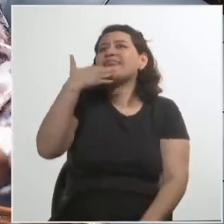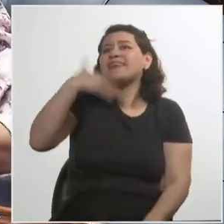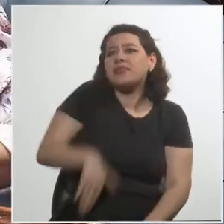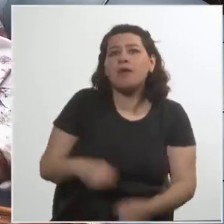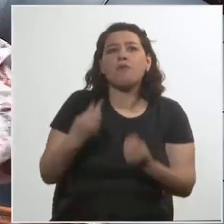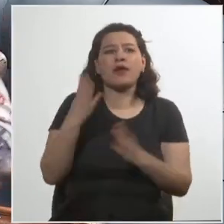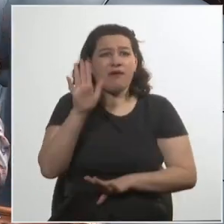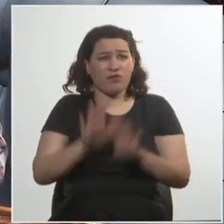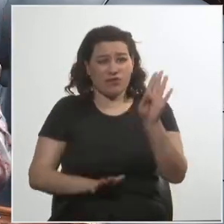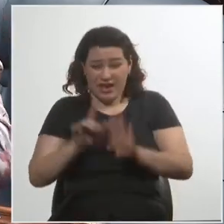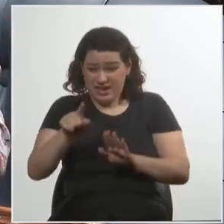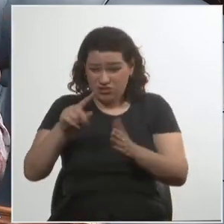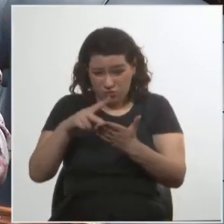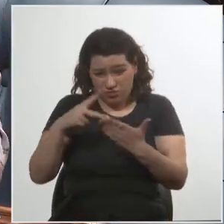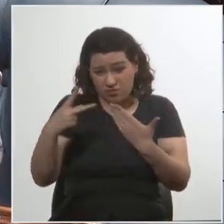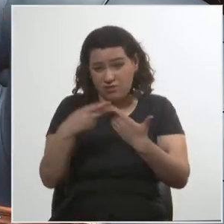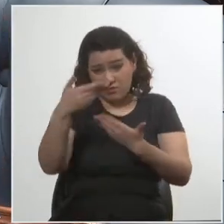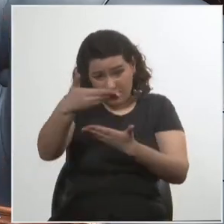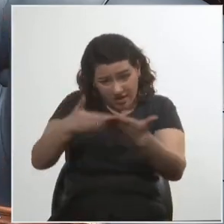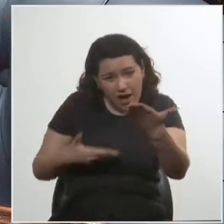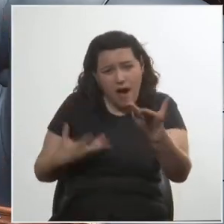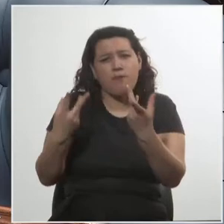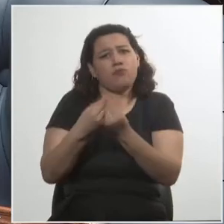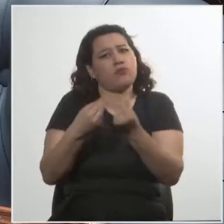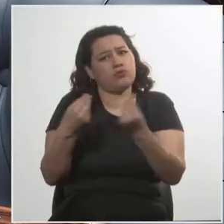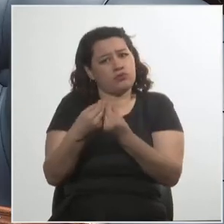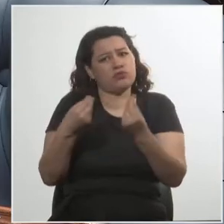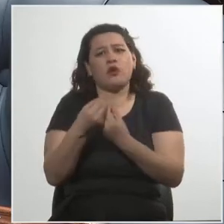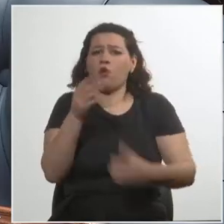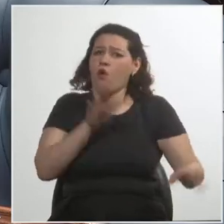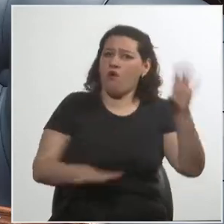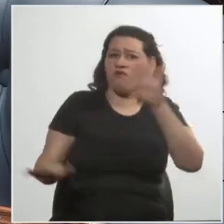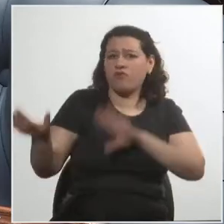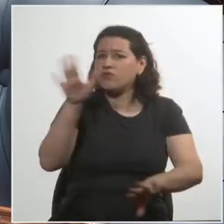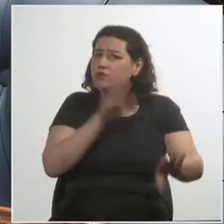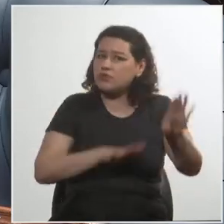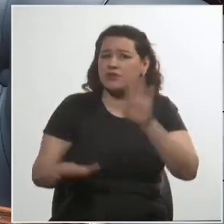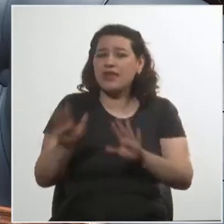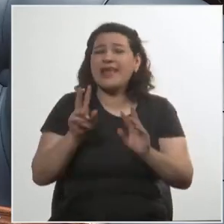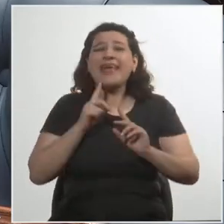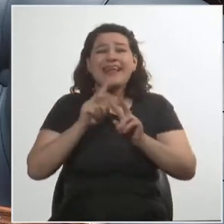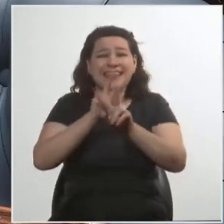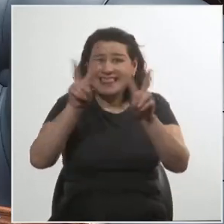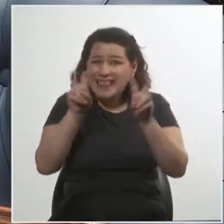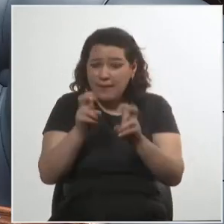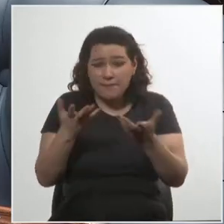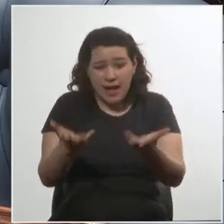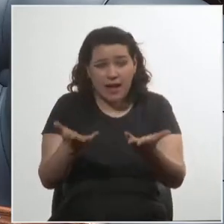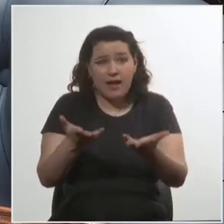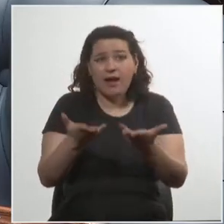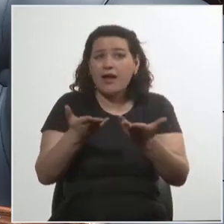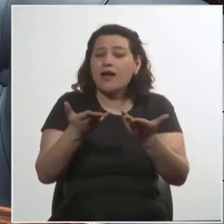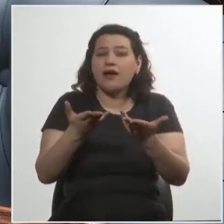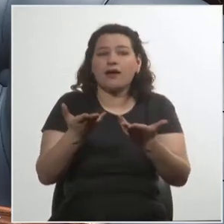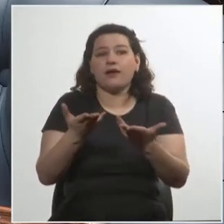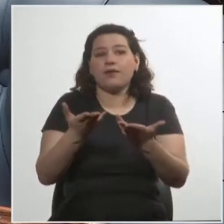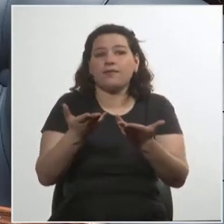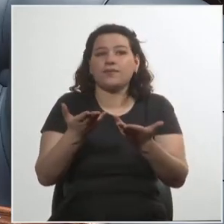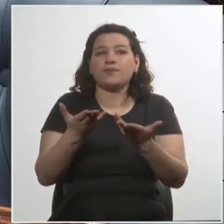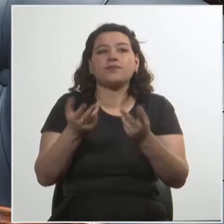votar porque de esto que se plantea Acá hay muchísima más confusión que precisiones en un tema que